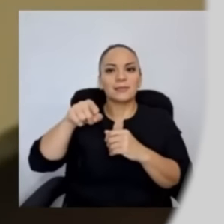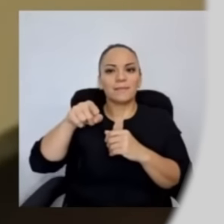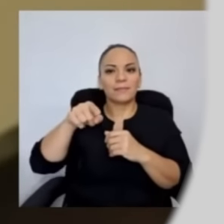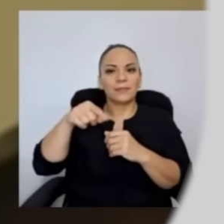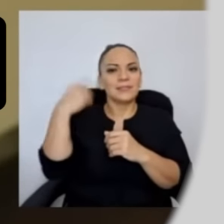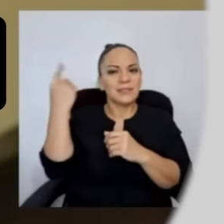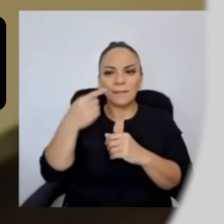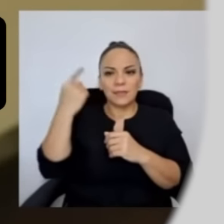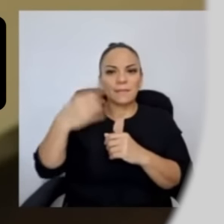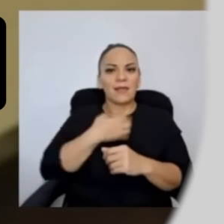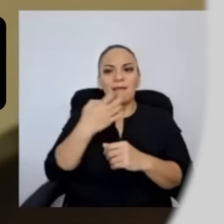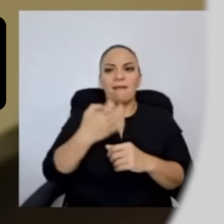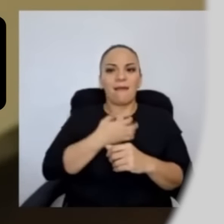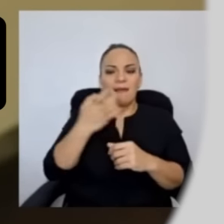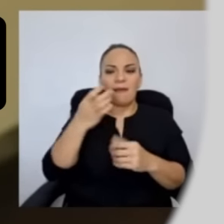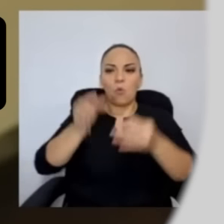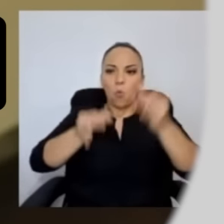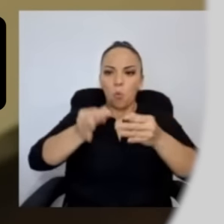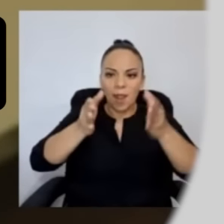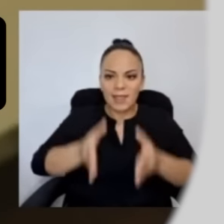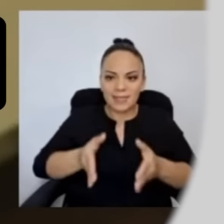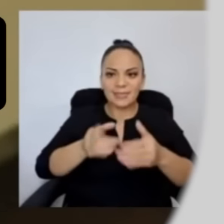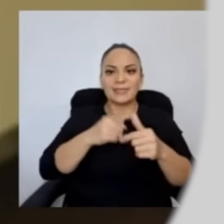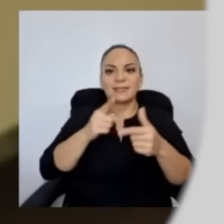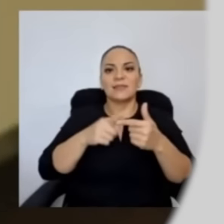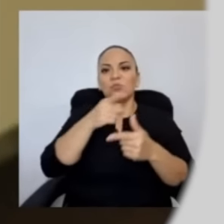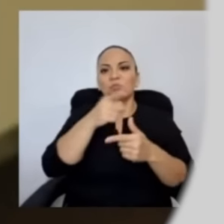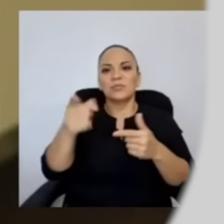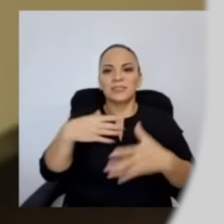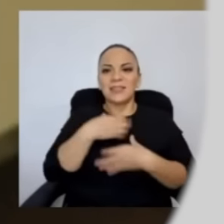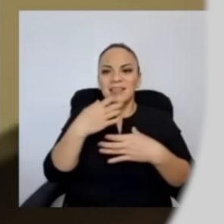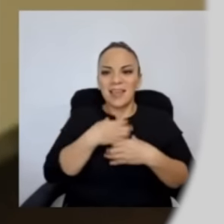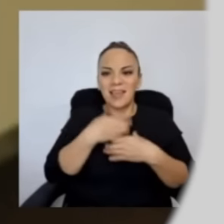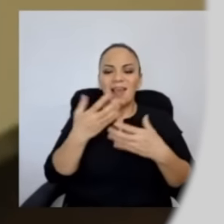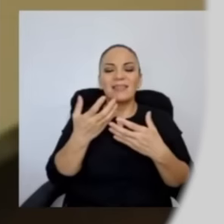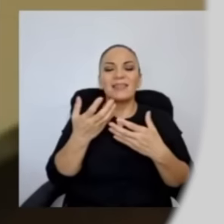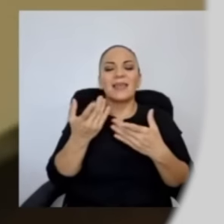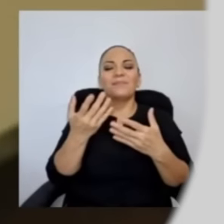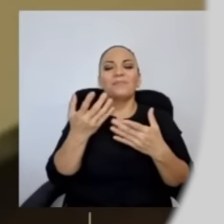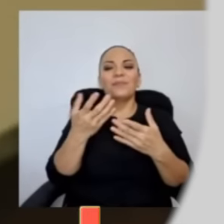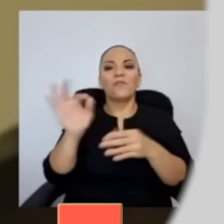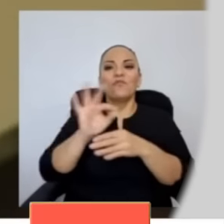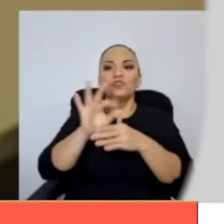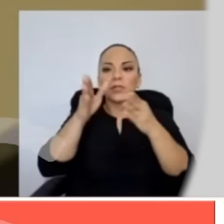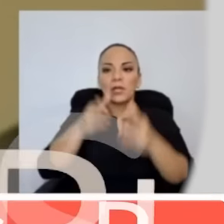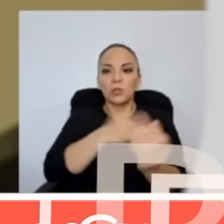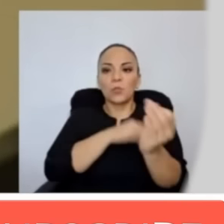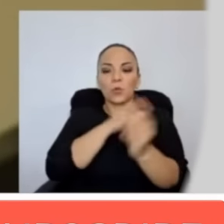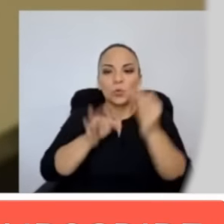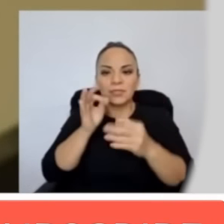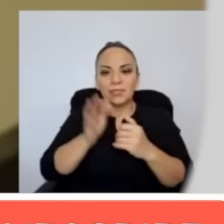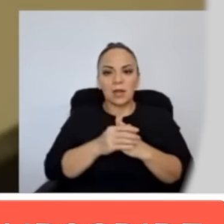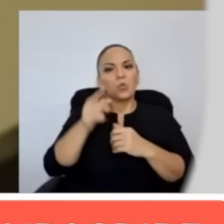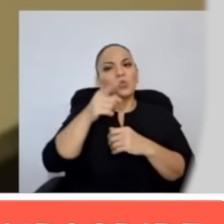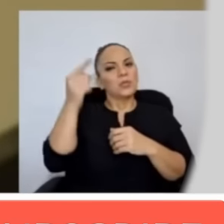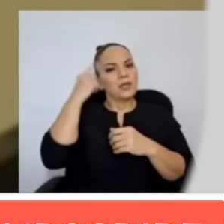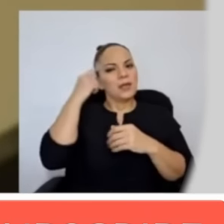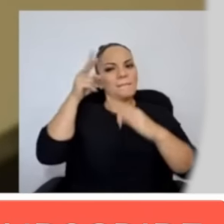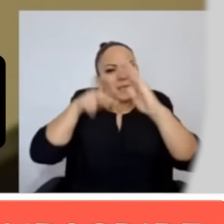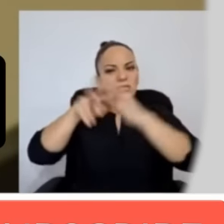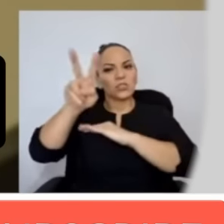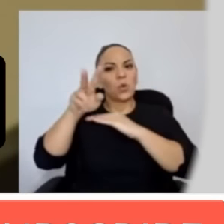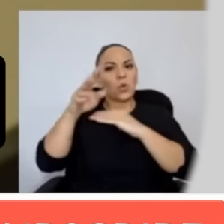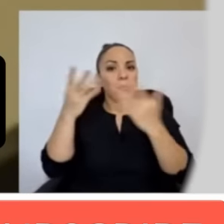quejan de los poderes o de los funcionarios del Poder Judicial. ¿Qué visión tiene usted sobre